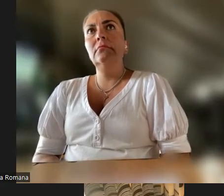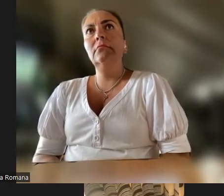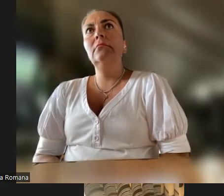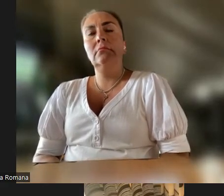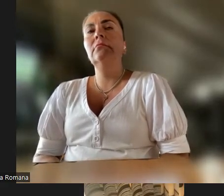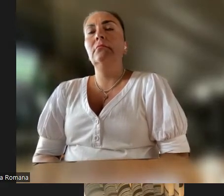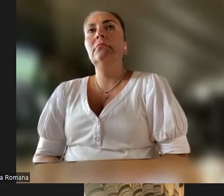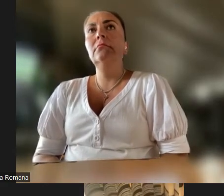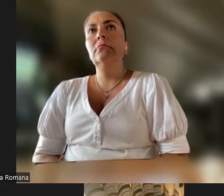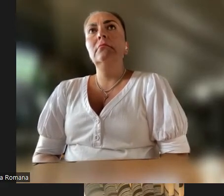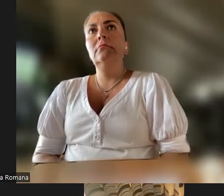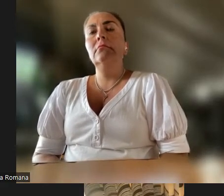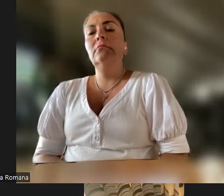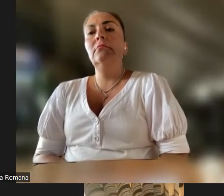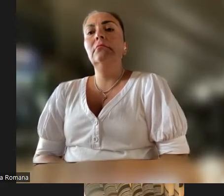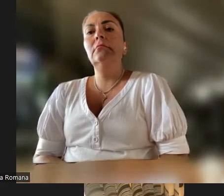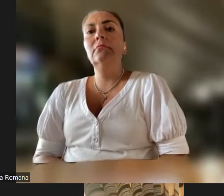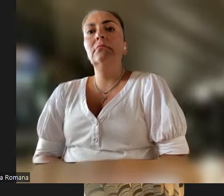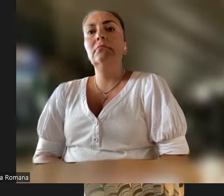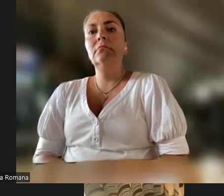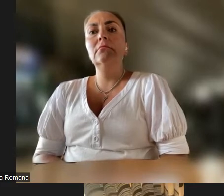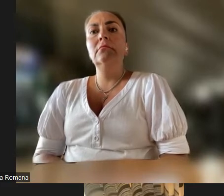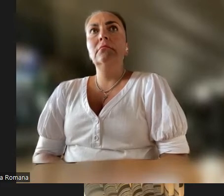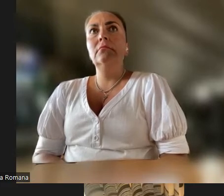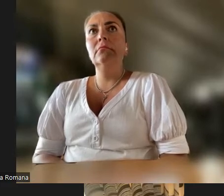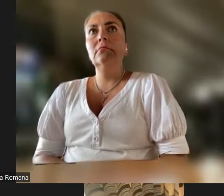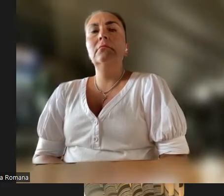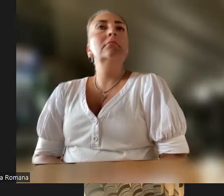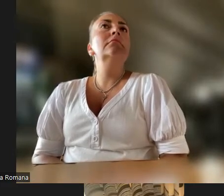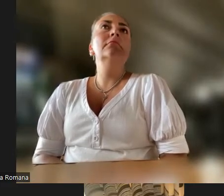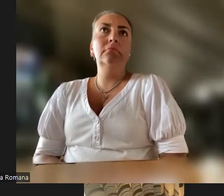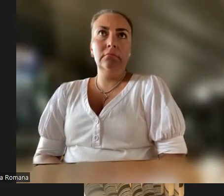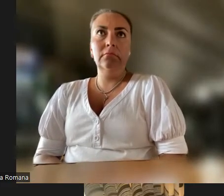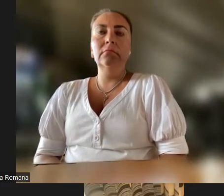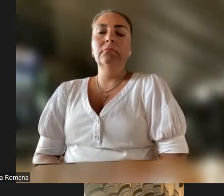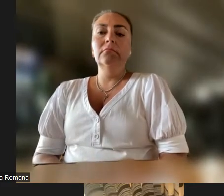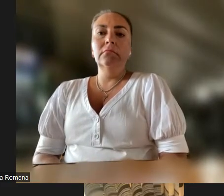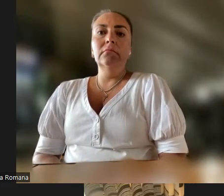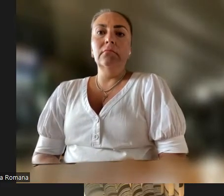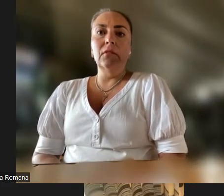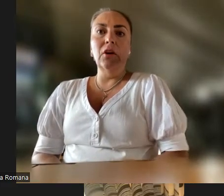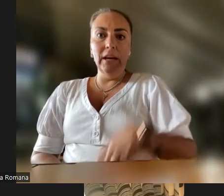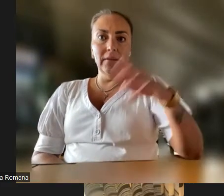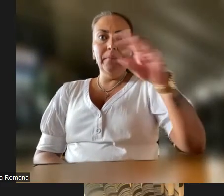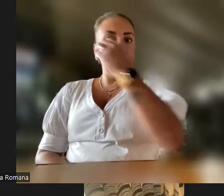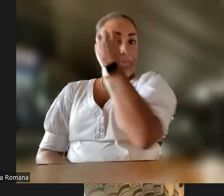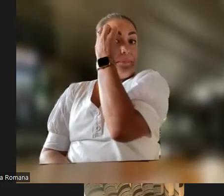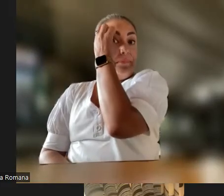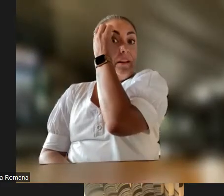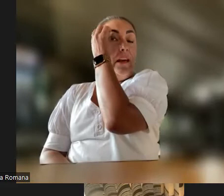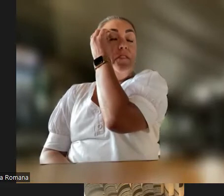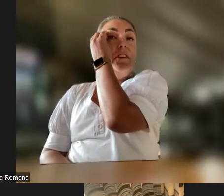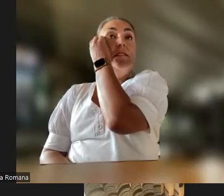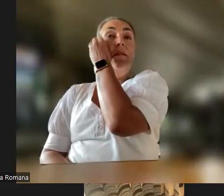inicio a la tercera sesión ordinaria de la Comisión del Congreso de la Ciudad de México, segunda legislatura. Solicito al